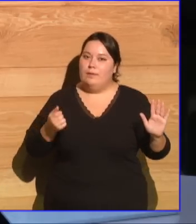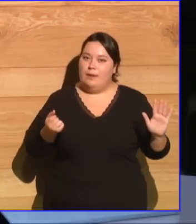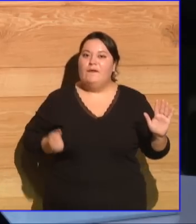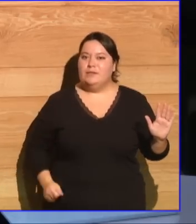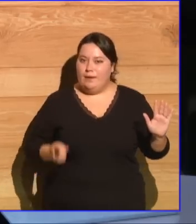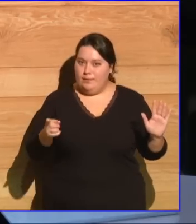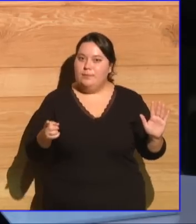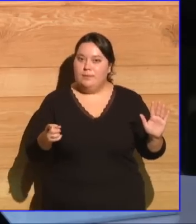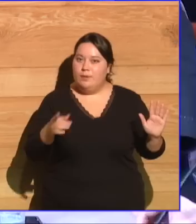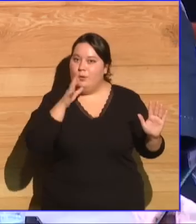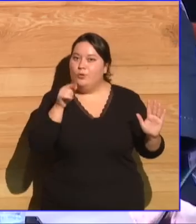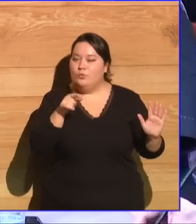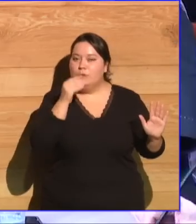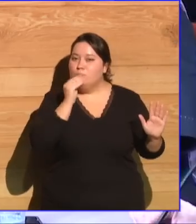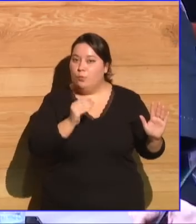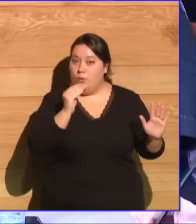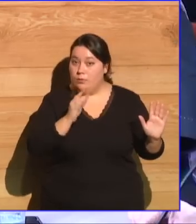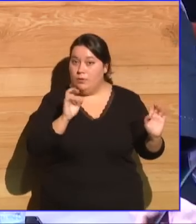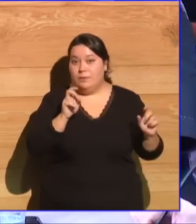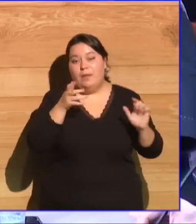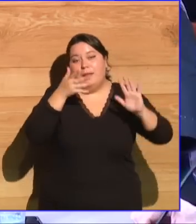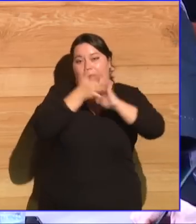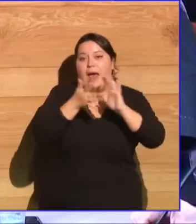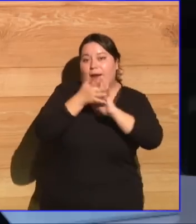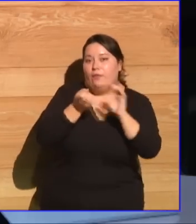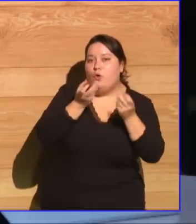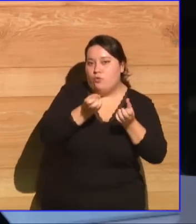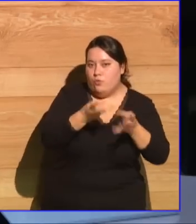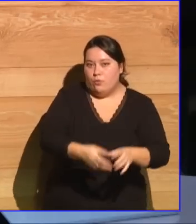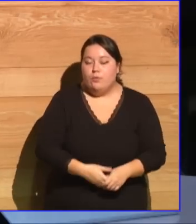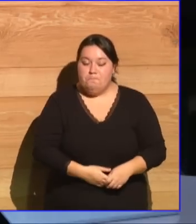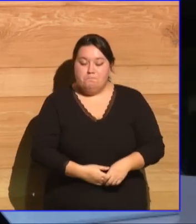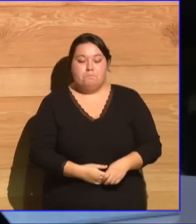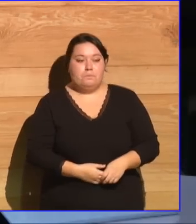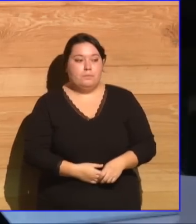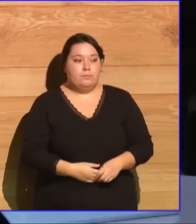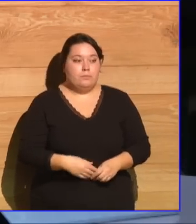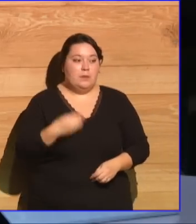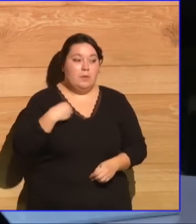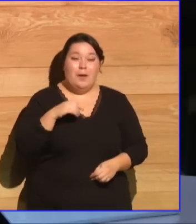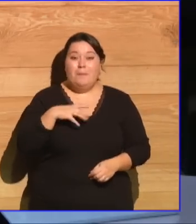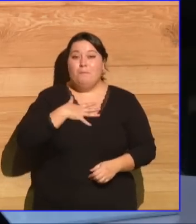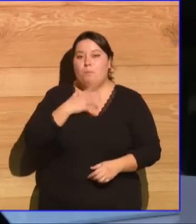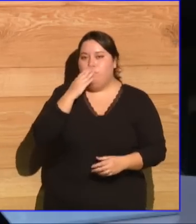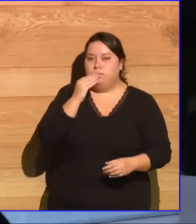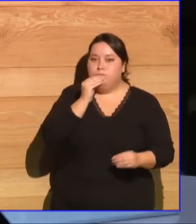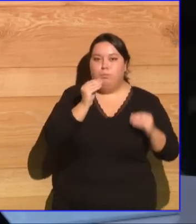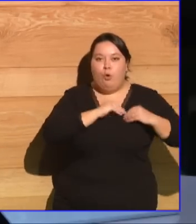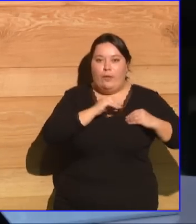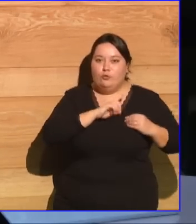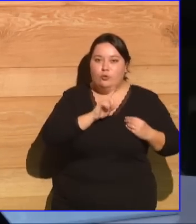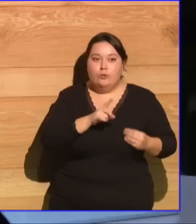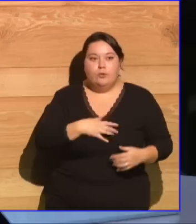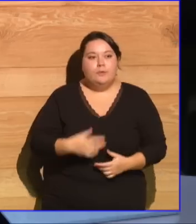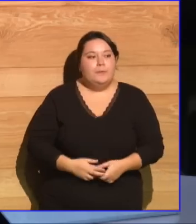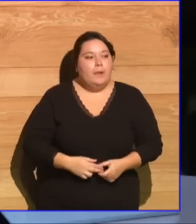eres demasiado bueno con la narración. Y él, Bueno, no como en bondadoso, sino como en hábil. y un momento, él